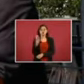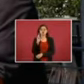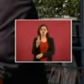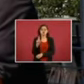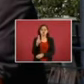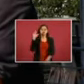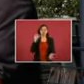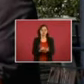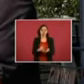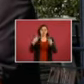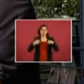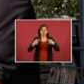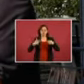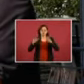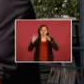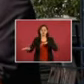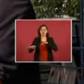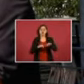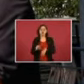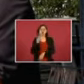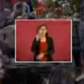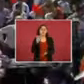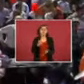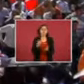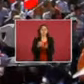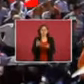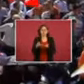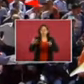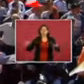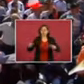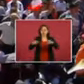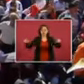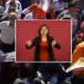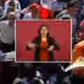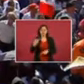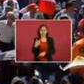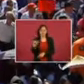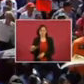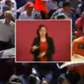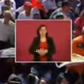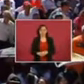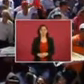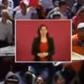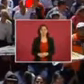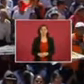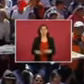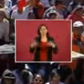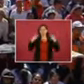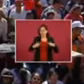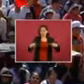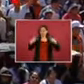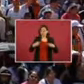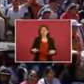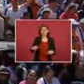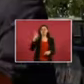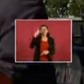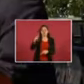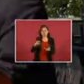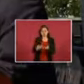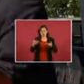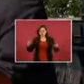430 mil empleos. El sembrador que cultiva su propia